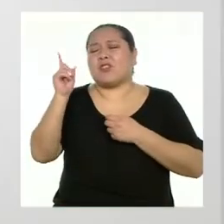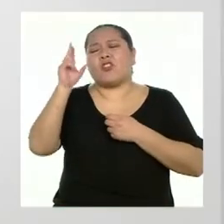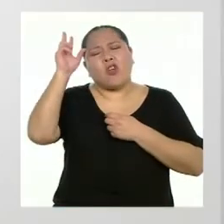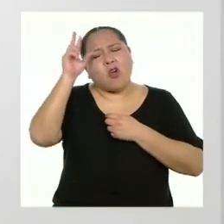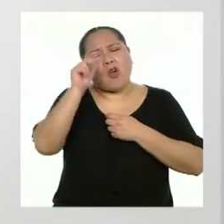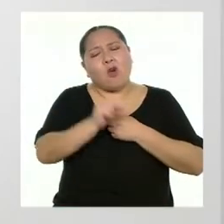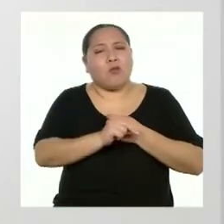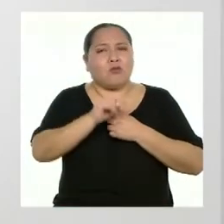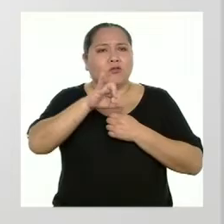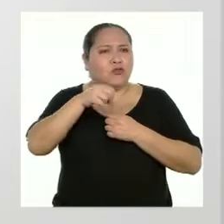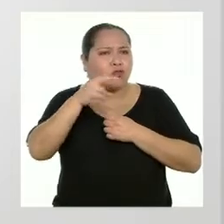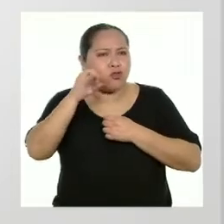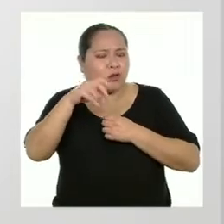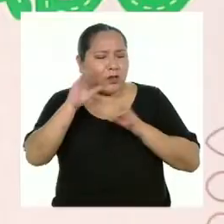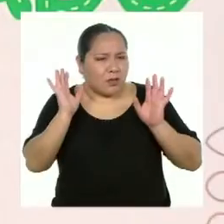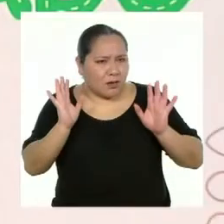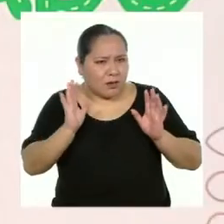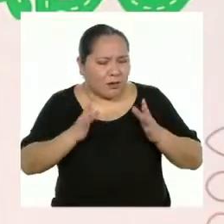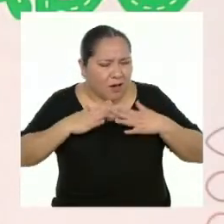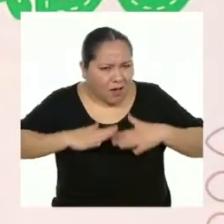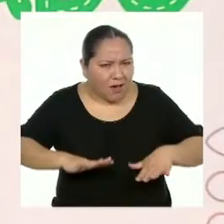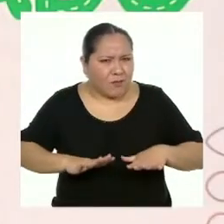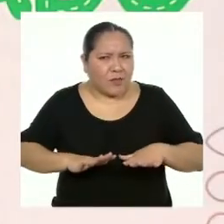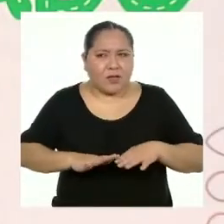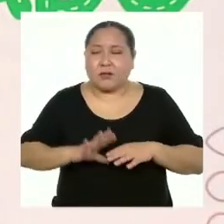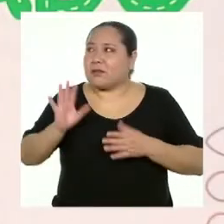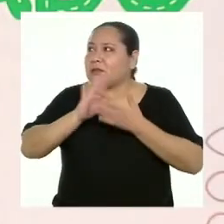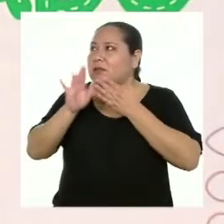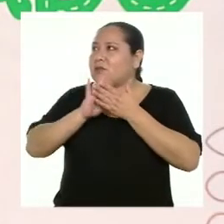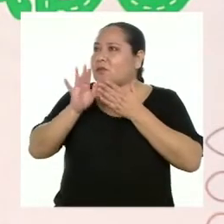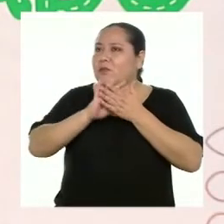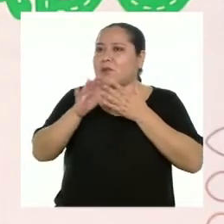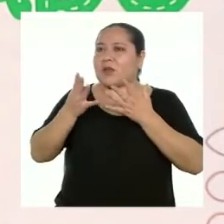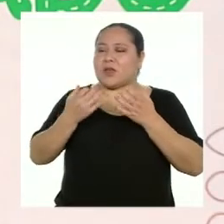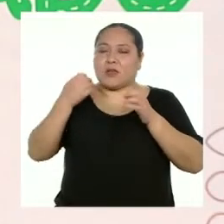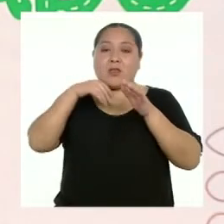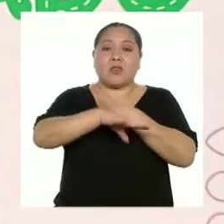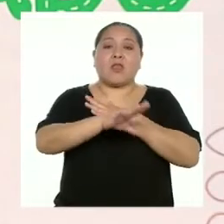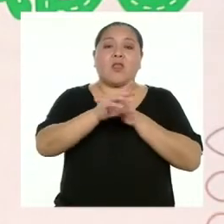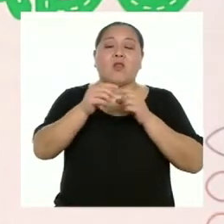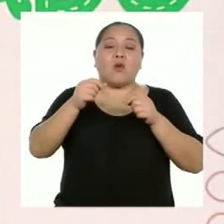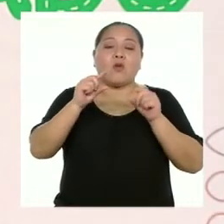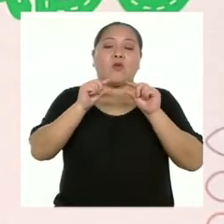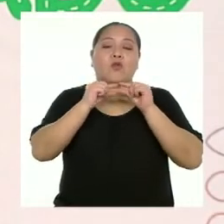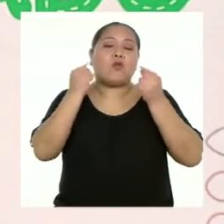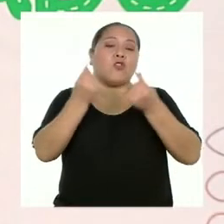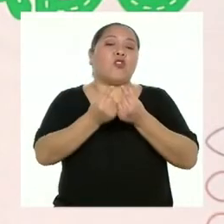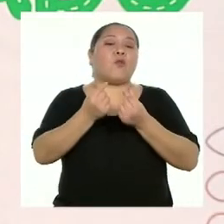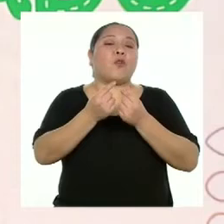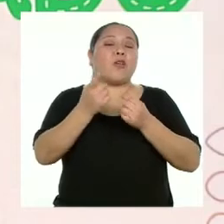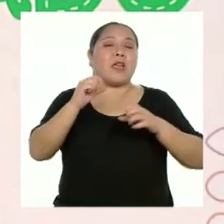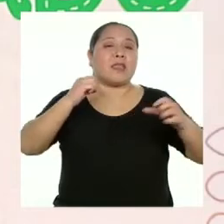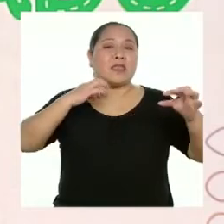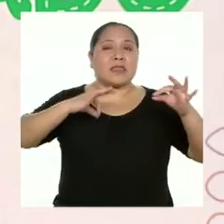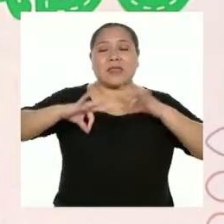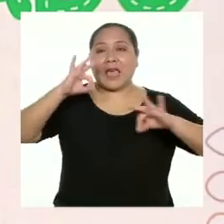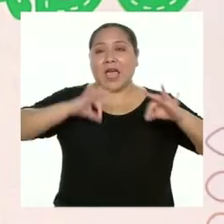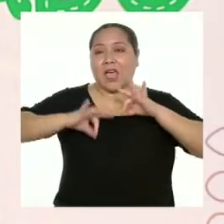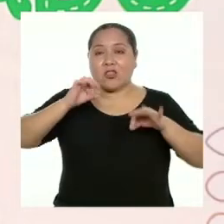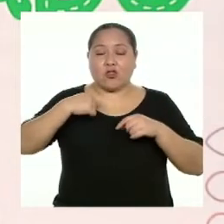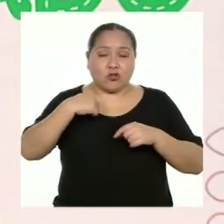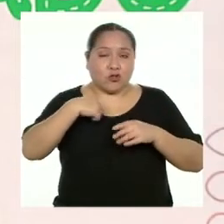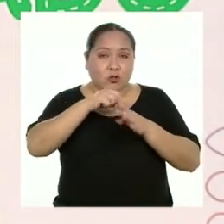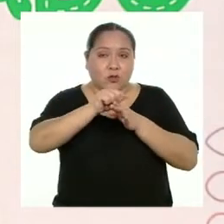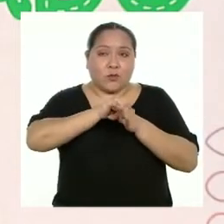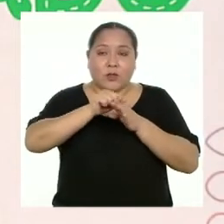¡No! Jonathan, reacciona. Disculpe, quiero meterme a un taller de teatro y estoy practicando. Seguimos entonces.